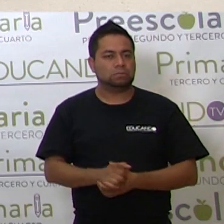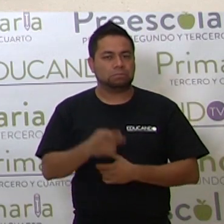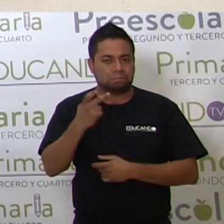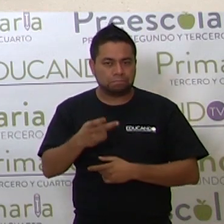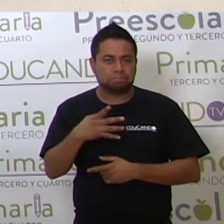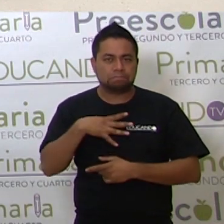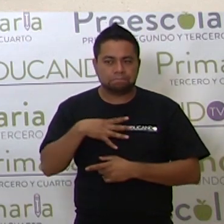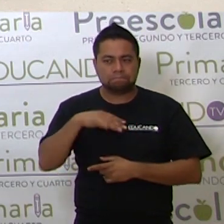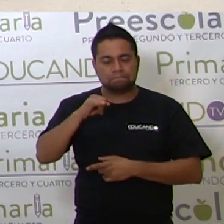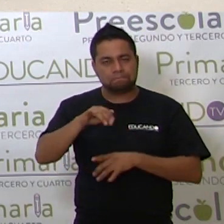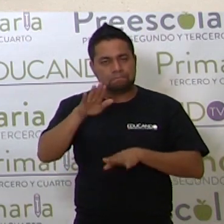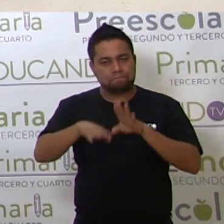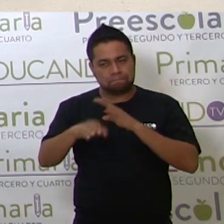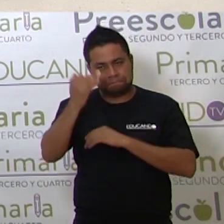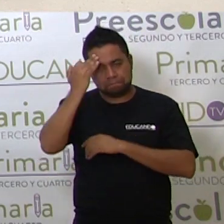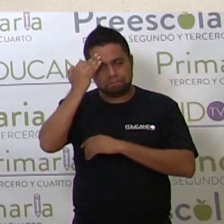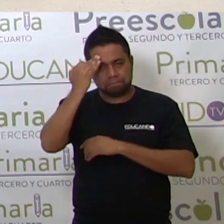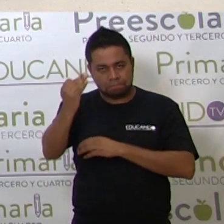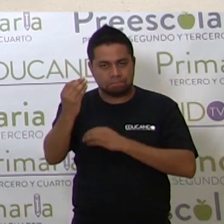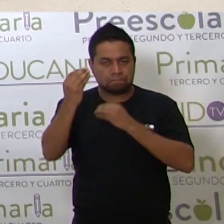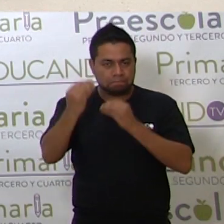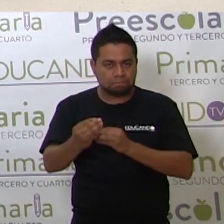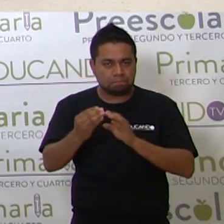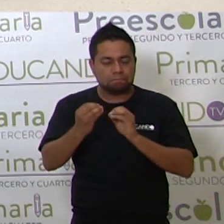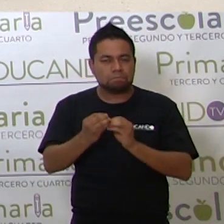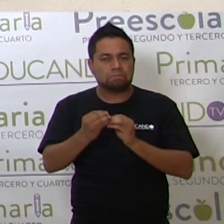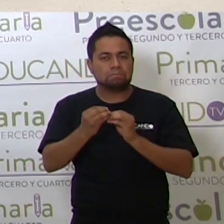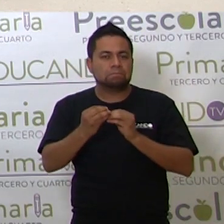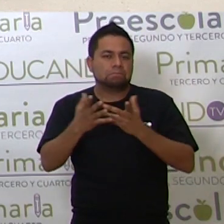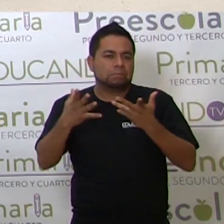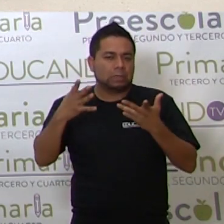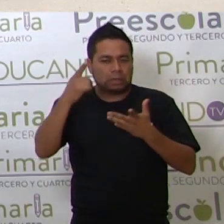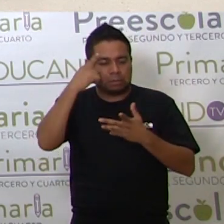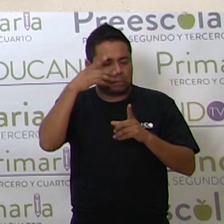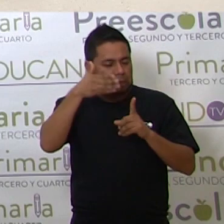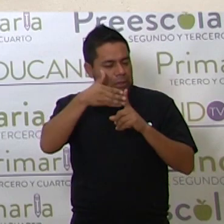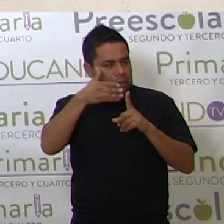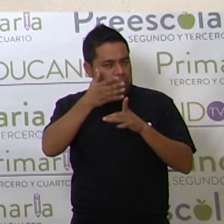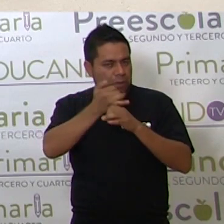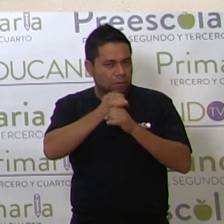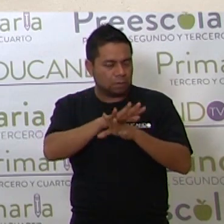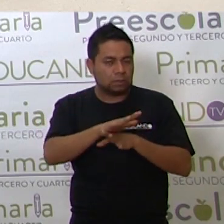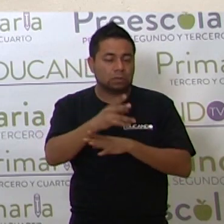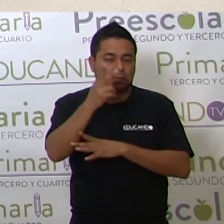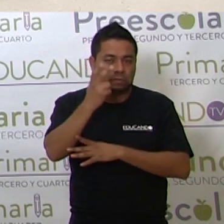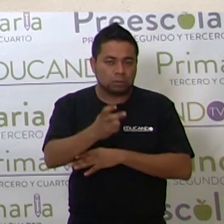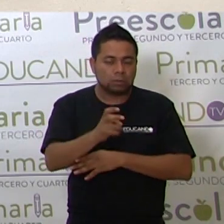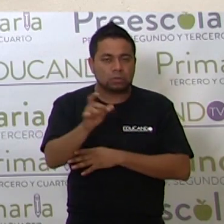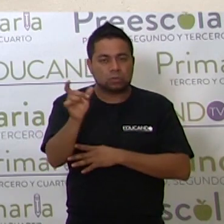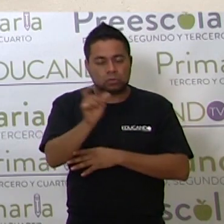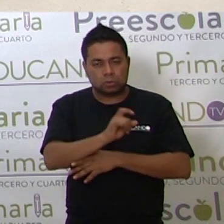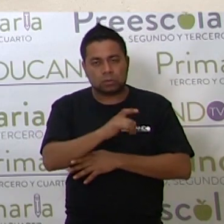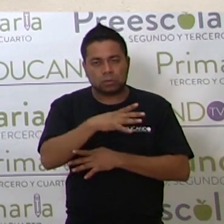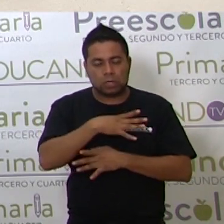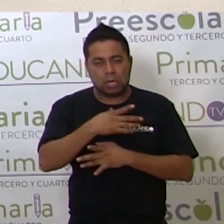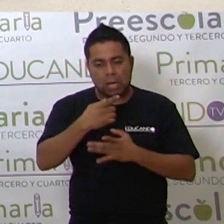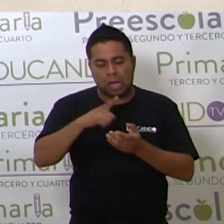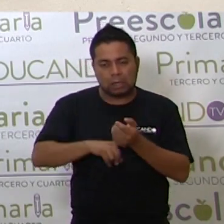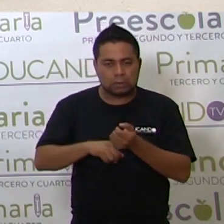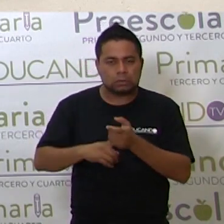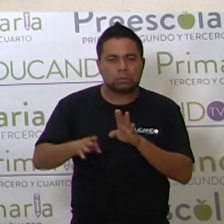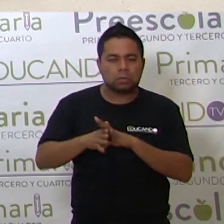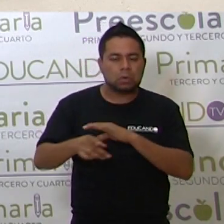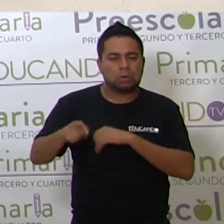le dedicamos mucho tiempo y espacio a esta información y por eso al estar en nuestro día a día